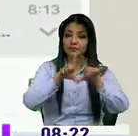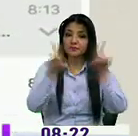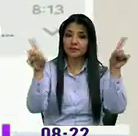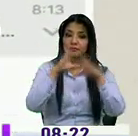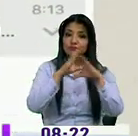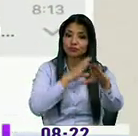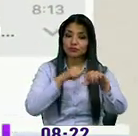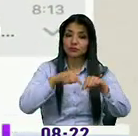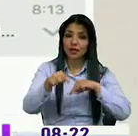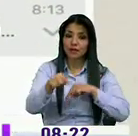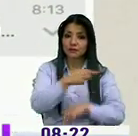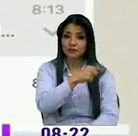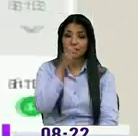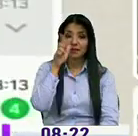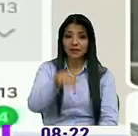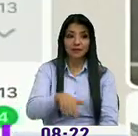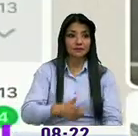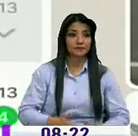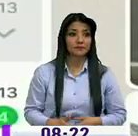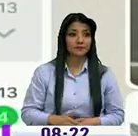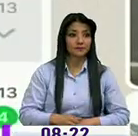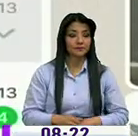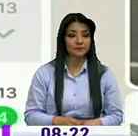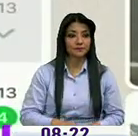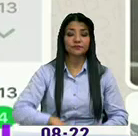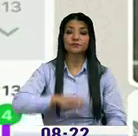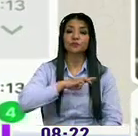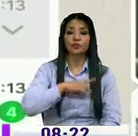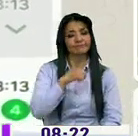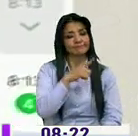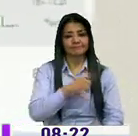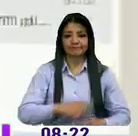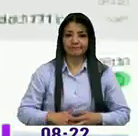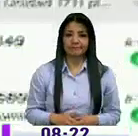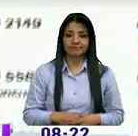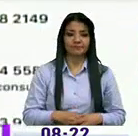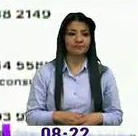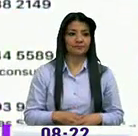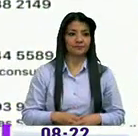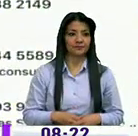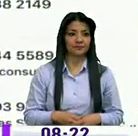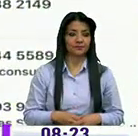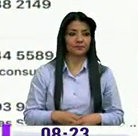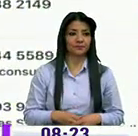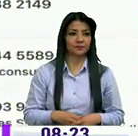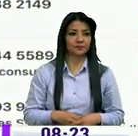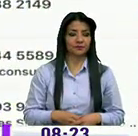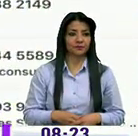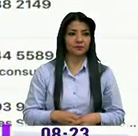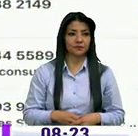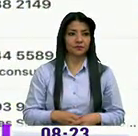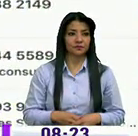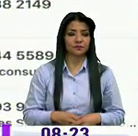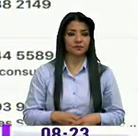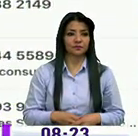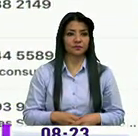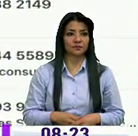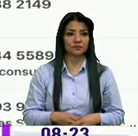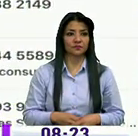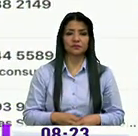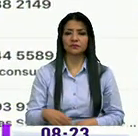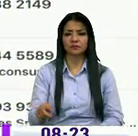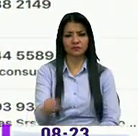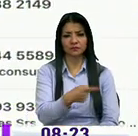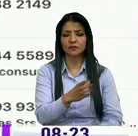decimos, dirigentes de la transportación y municipio. En vez de tanta subvención y tantos puntos que estamos hablando, mándenles un